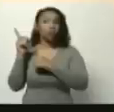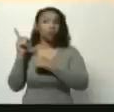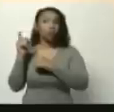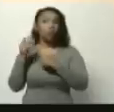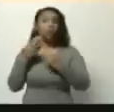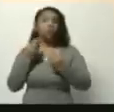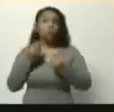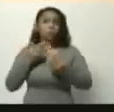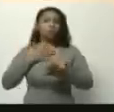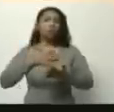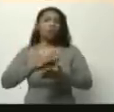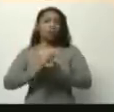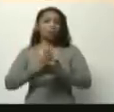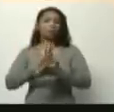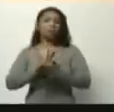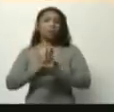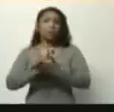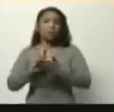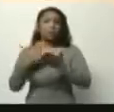armoniosa.